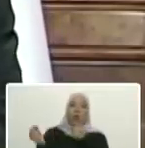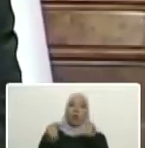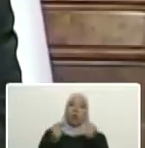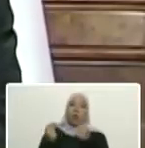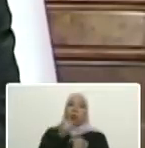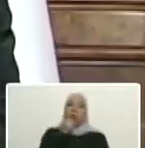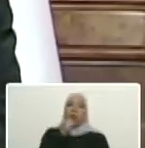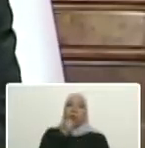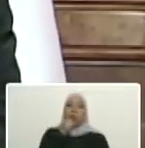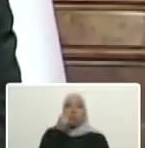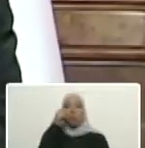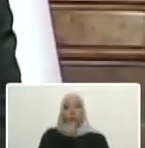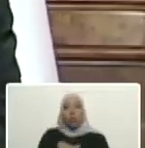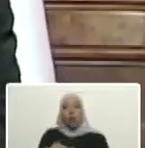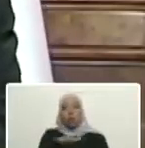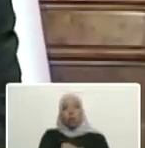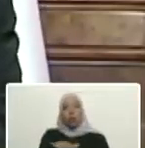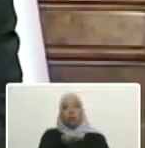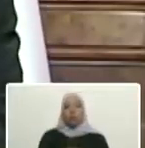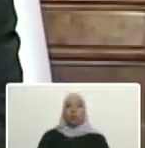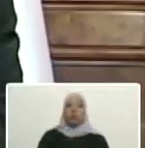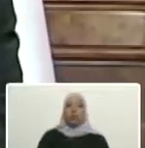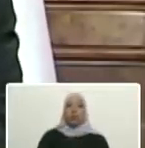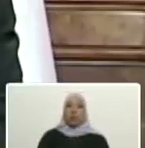batalla del pueblo saharaui.